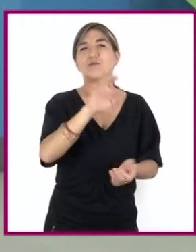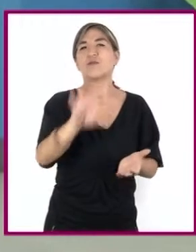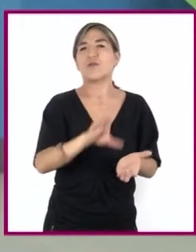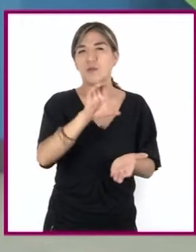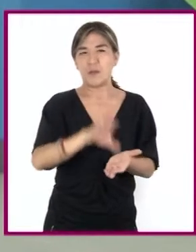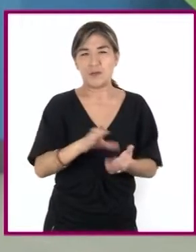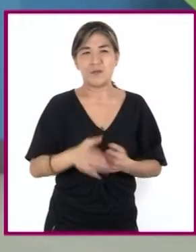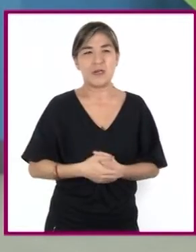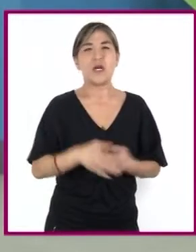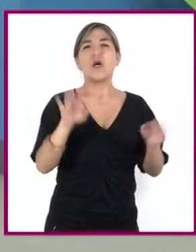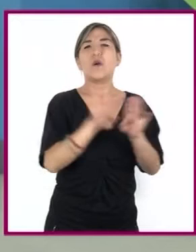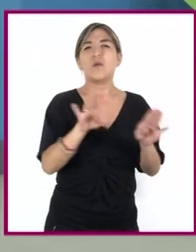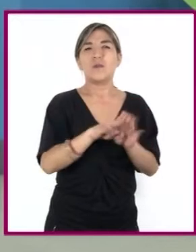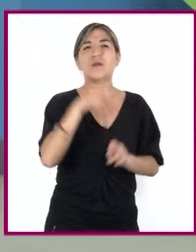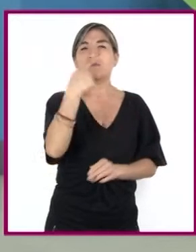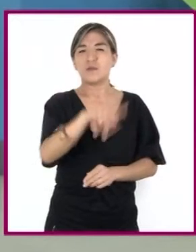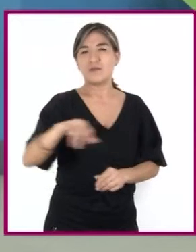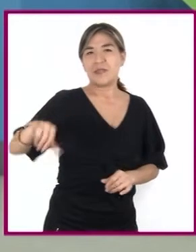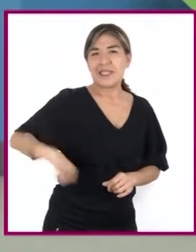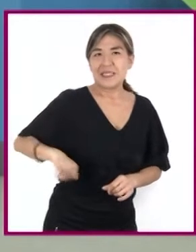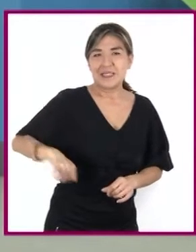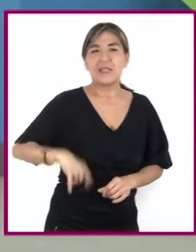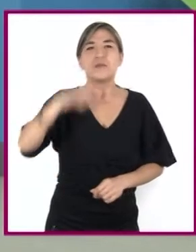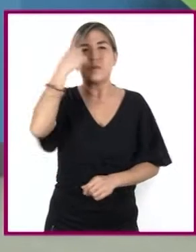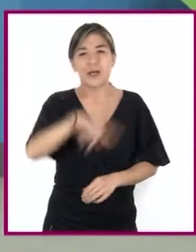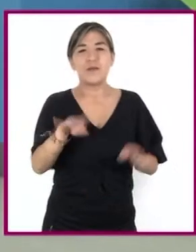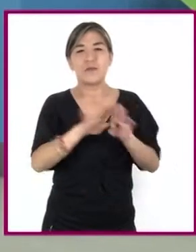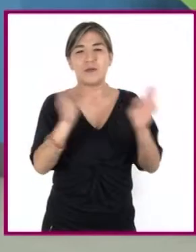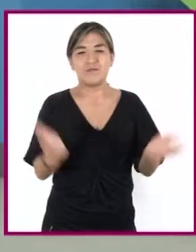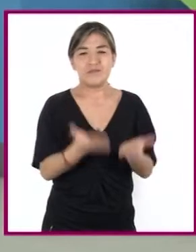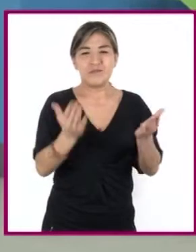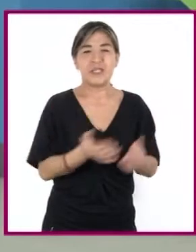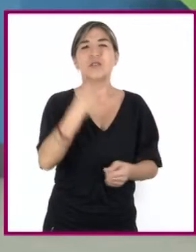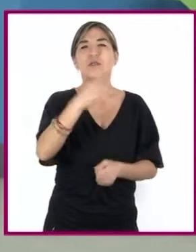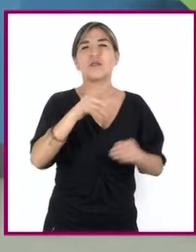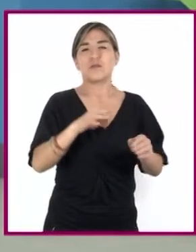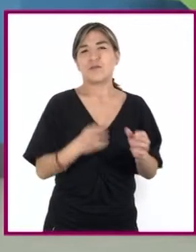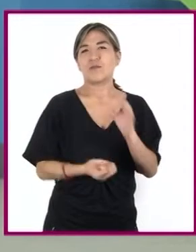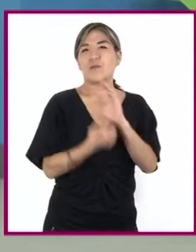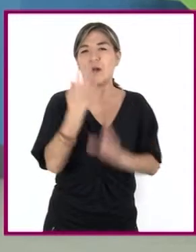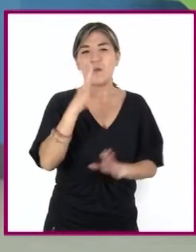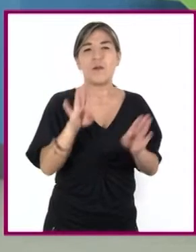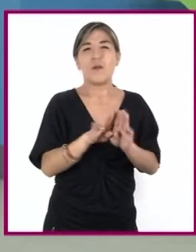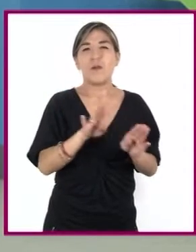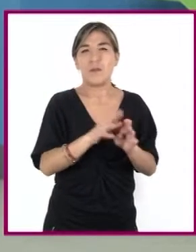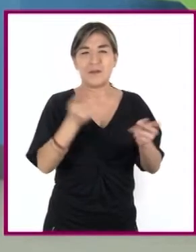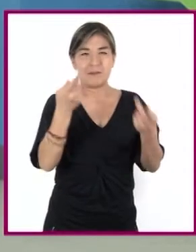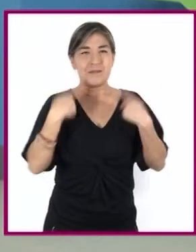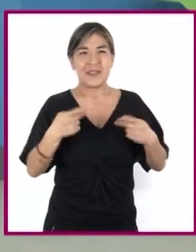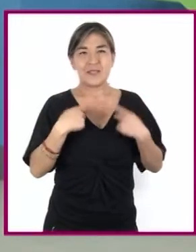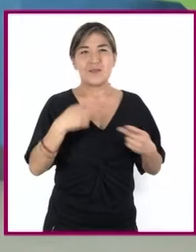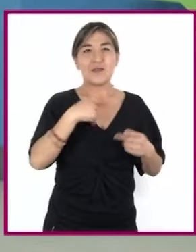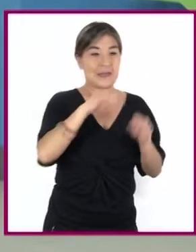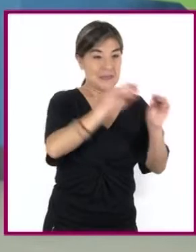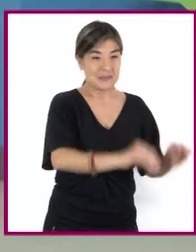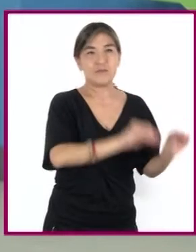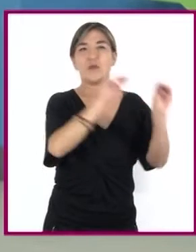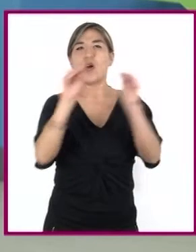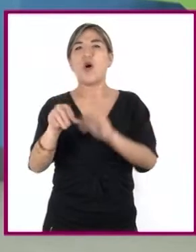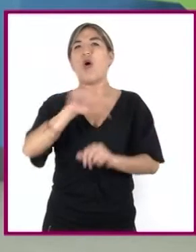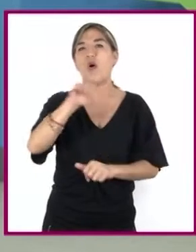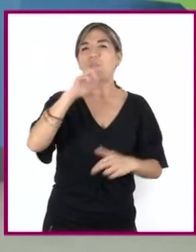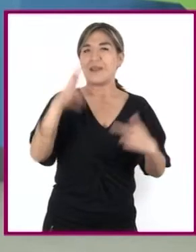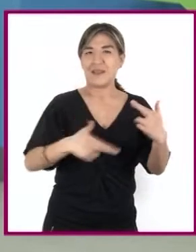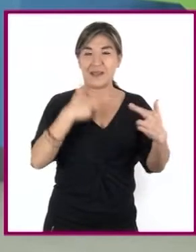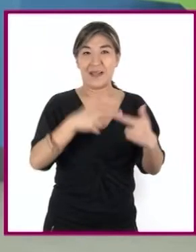general, se manifestó un interés por llevar los avances de la civilización occidental a otras regiones, pues los